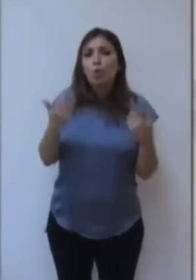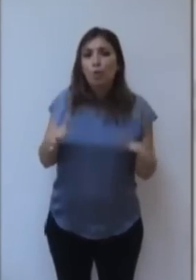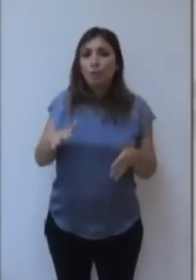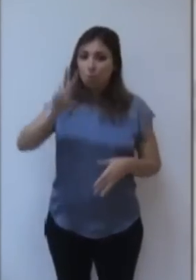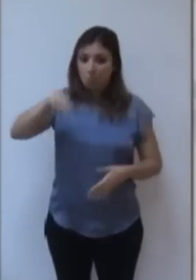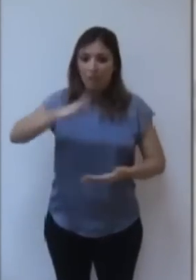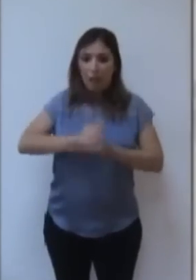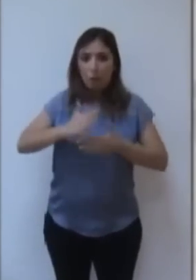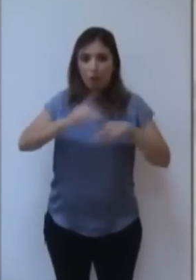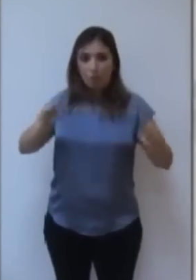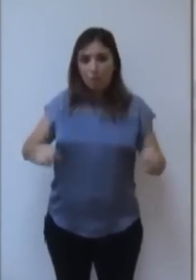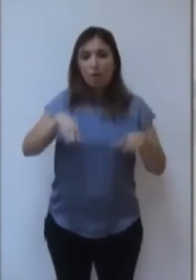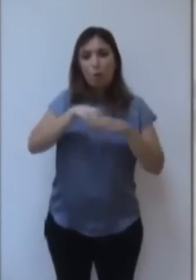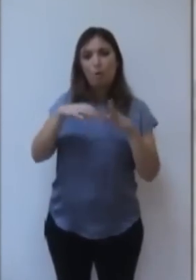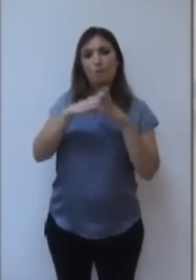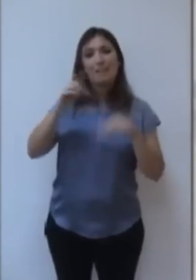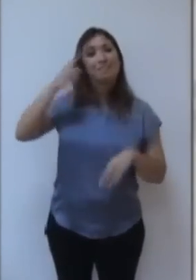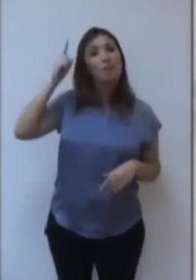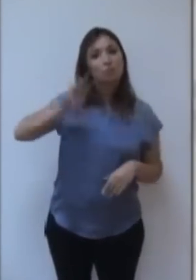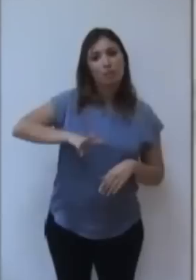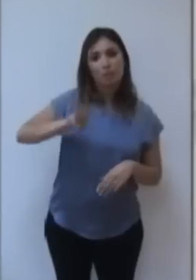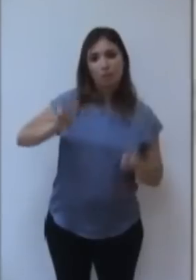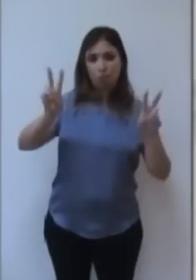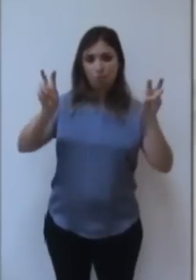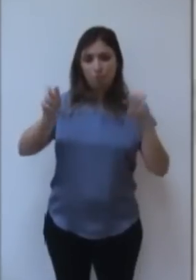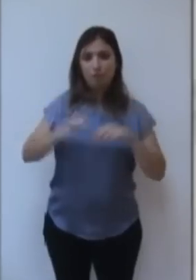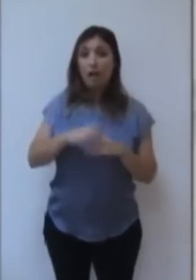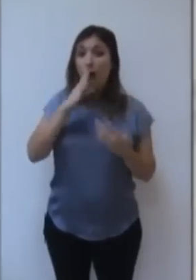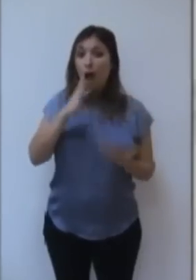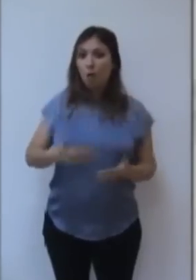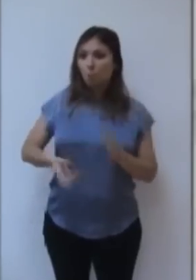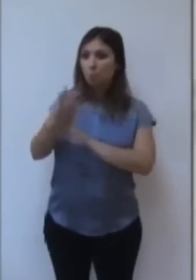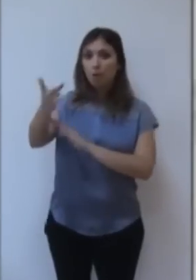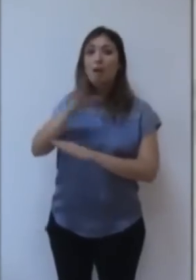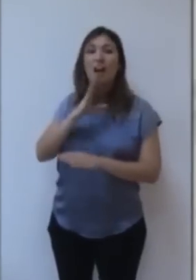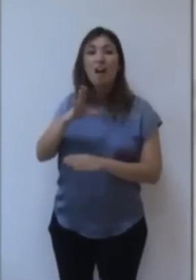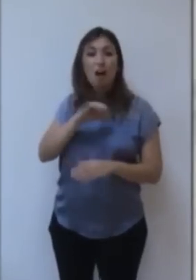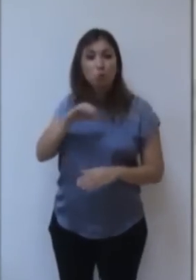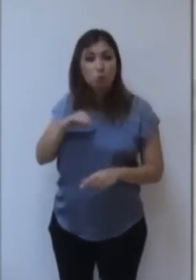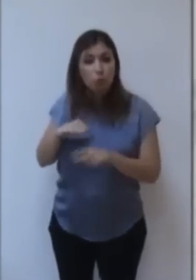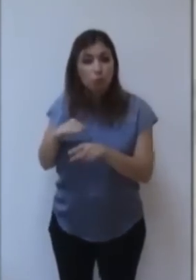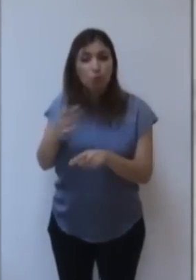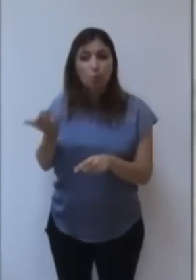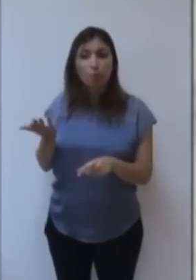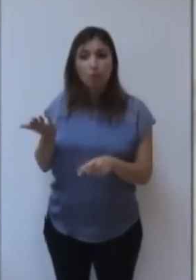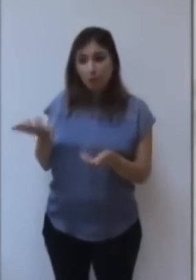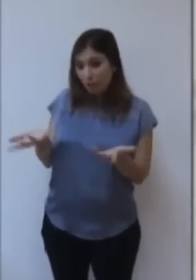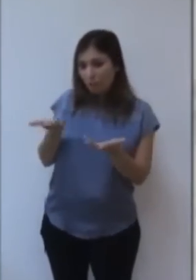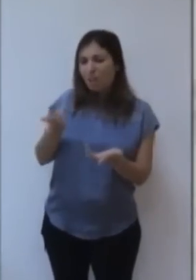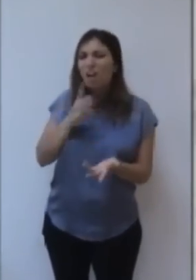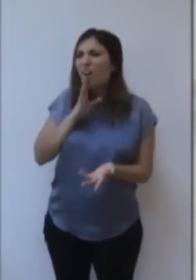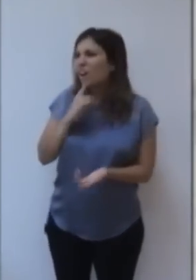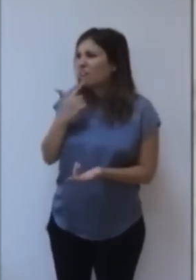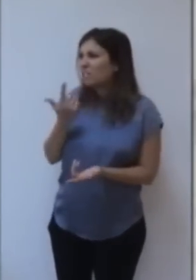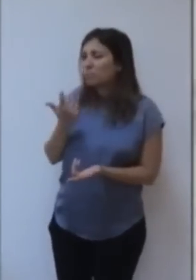el aula de informática de la Universidad Carlos III, y ahora, bueno, pues está la Autónoma, ¿no? Con lo diré, como